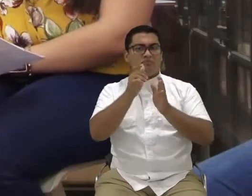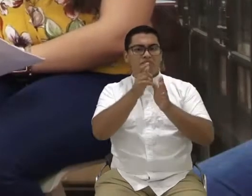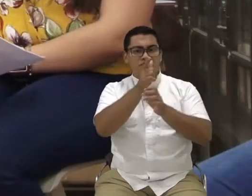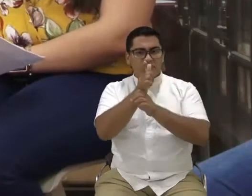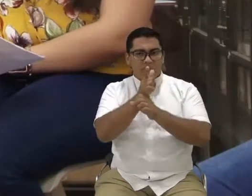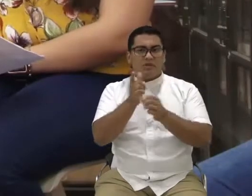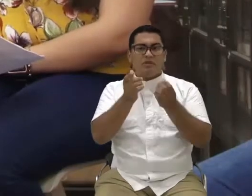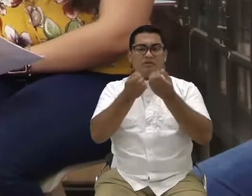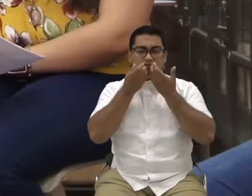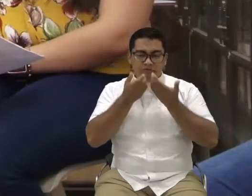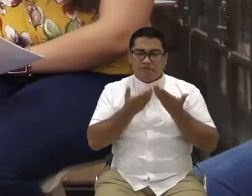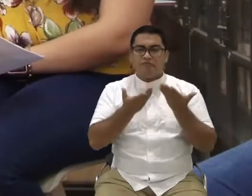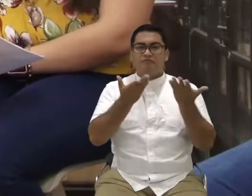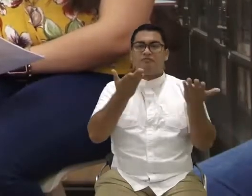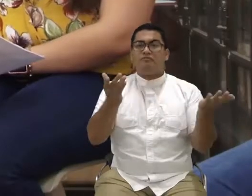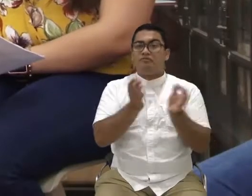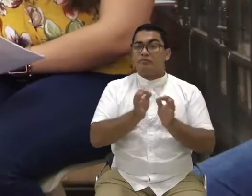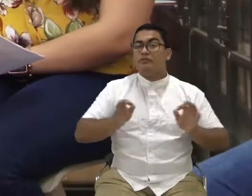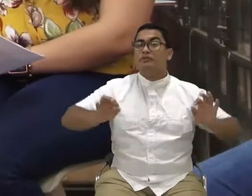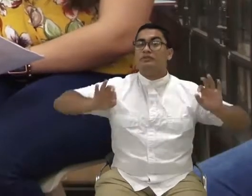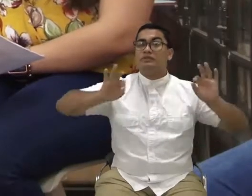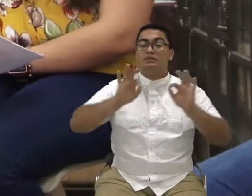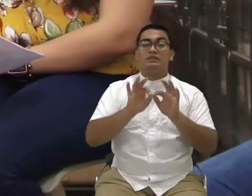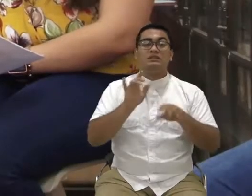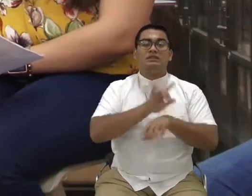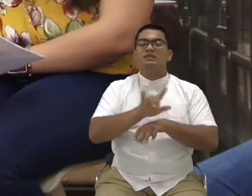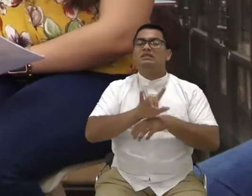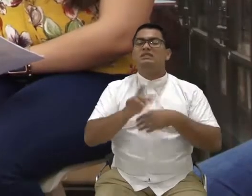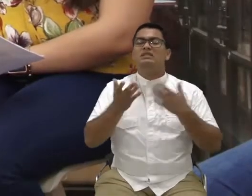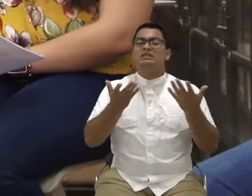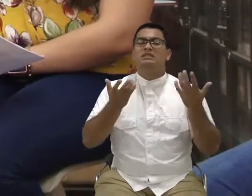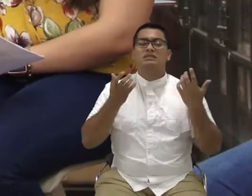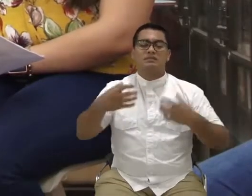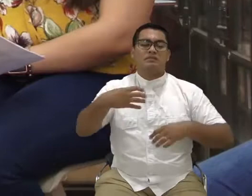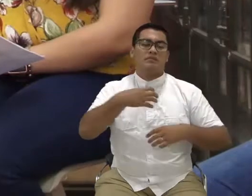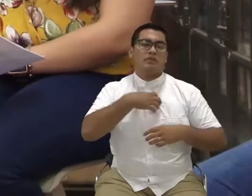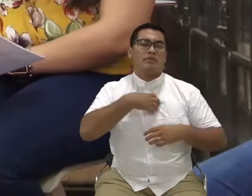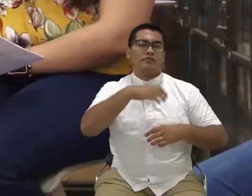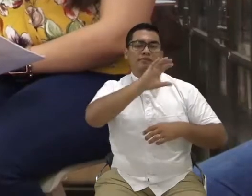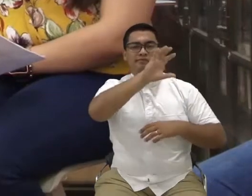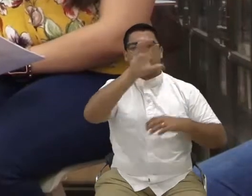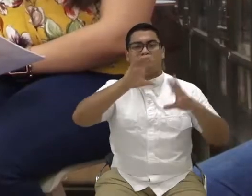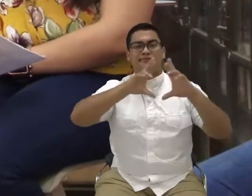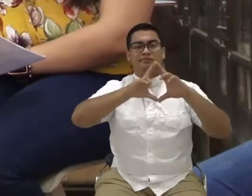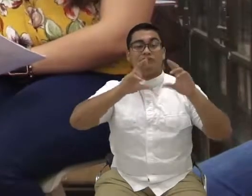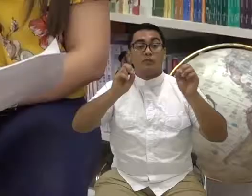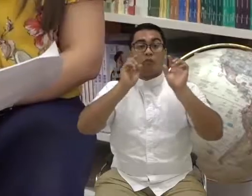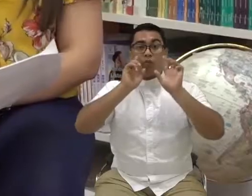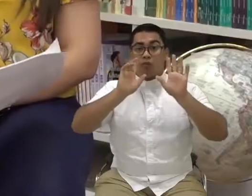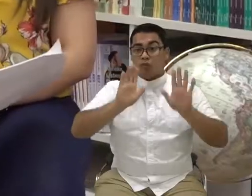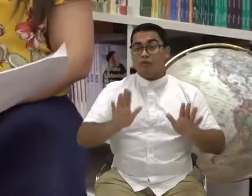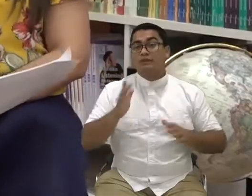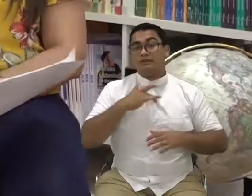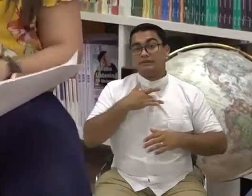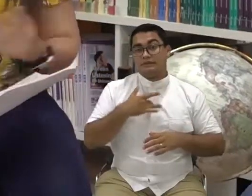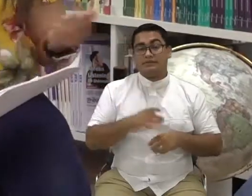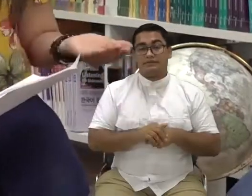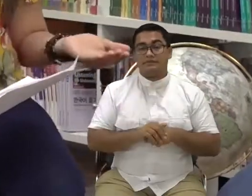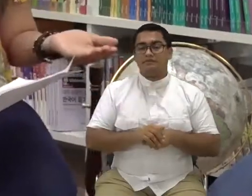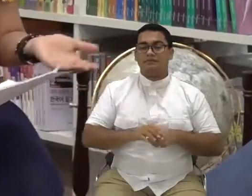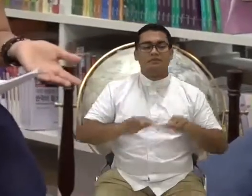permite que el impacto sea mayor en esa búsqueda de la resiliencia de los territorios que tanto necesitamos. Así es,